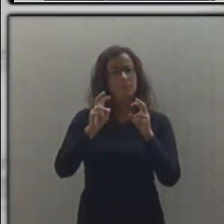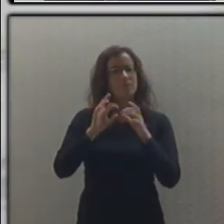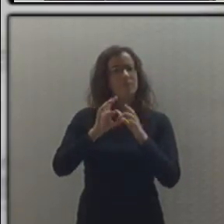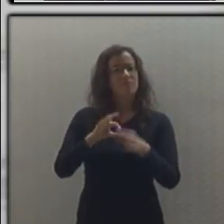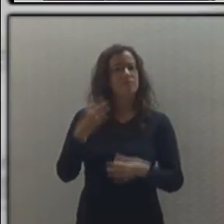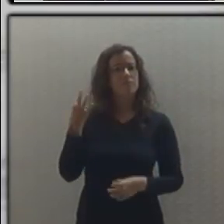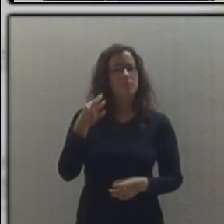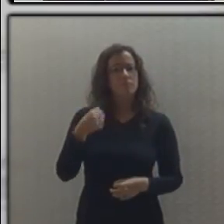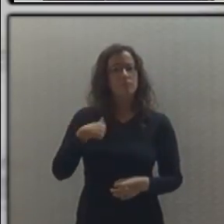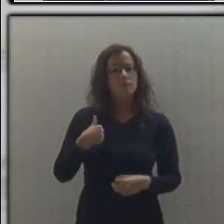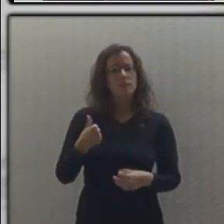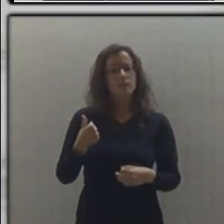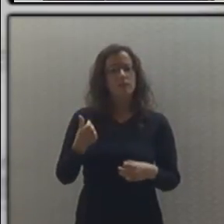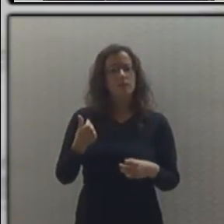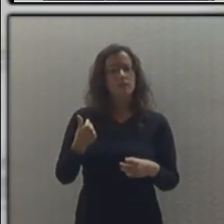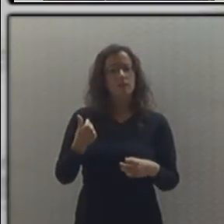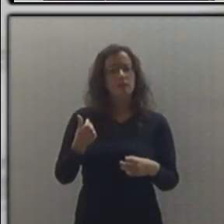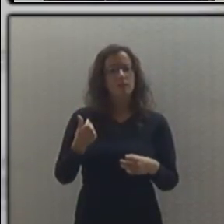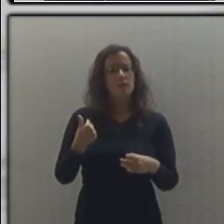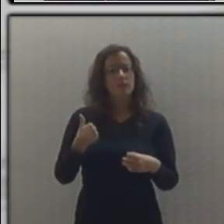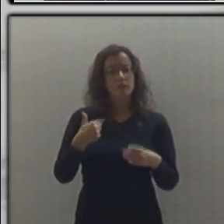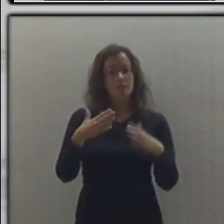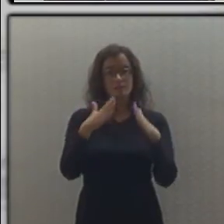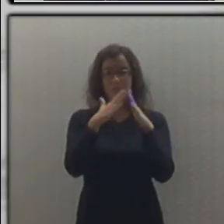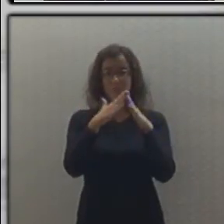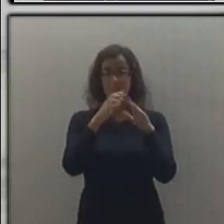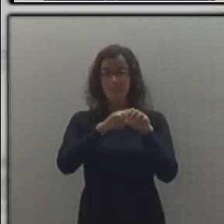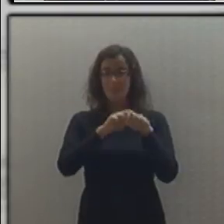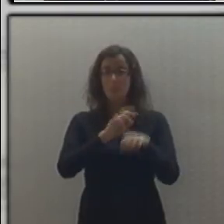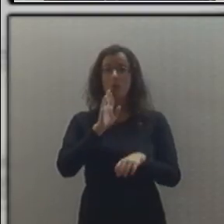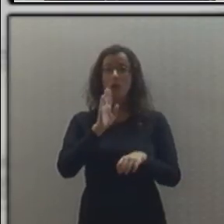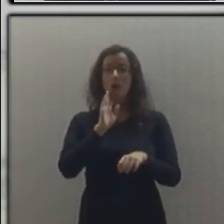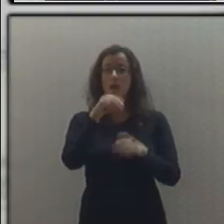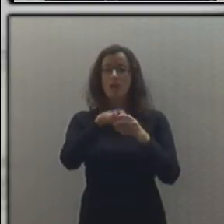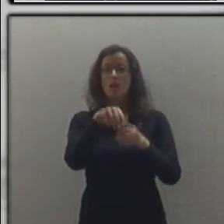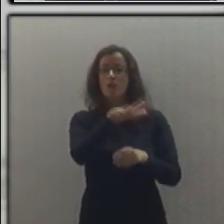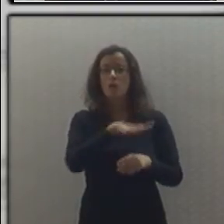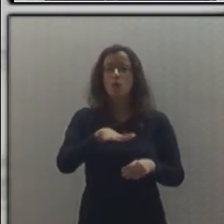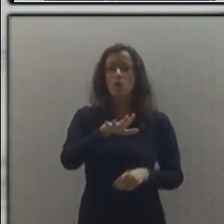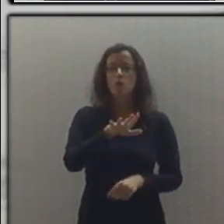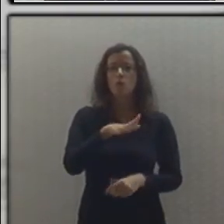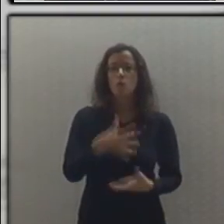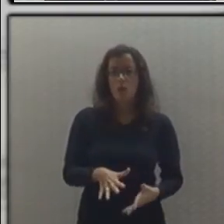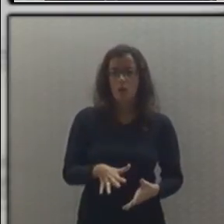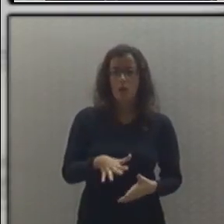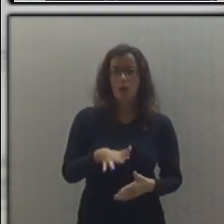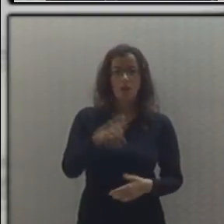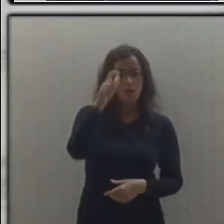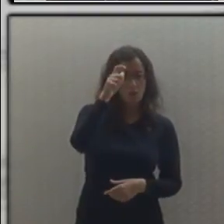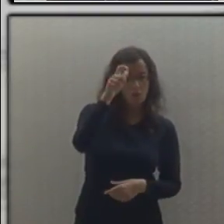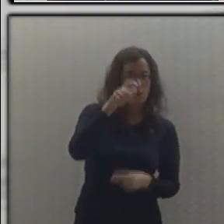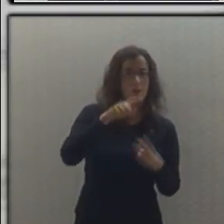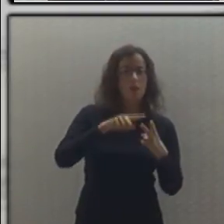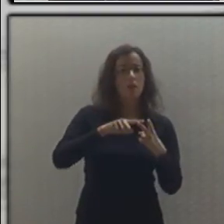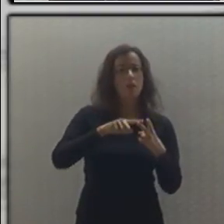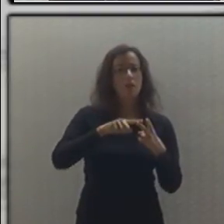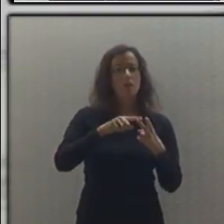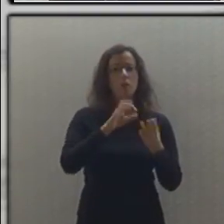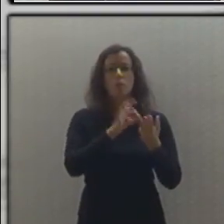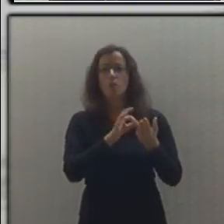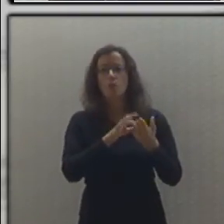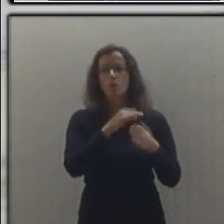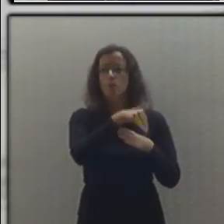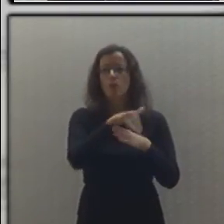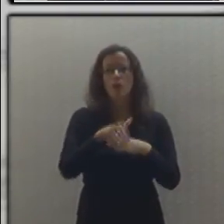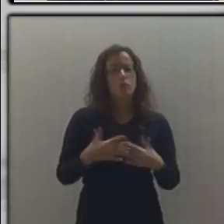el medio en el que vamos a incorporar este tipo de viviendas. Si es el medio rural o es el medio urbano. Suele